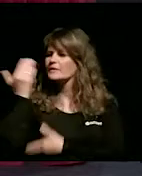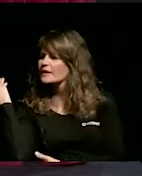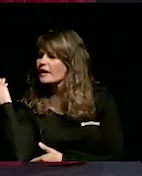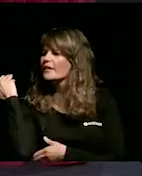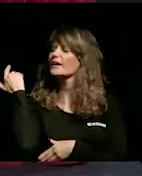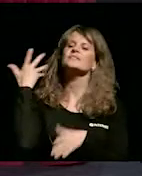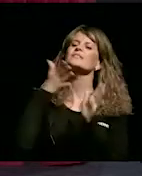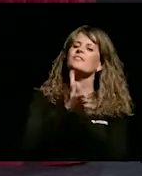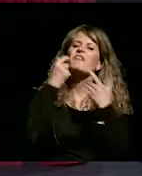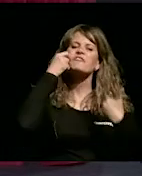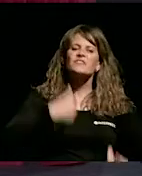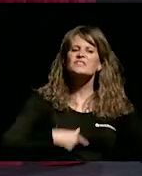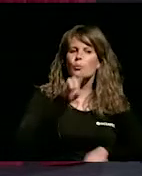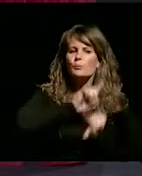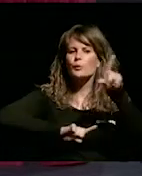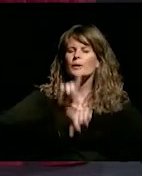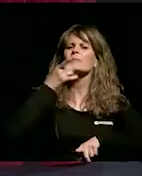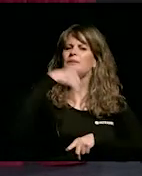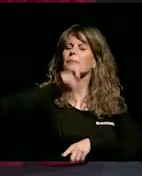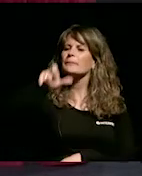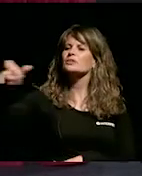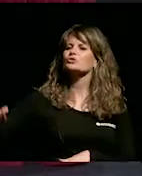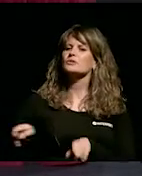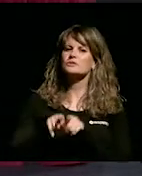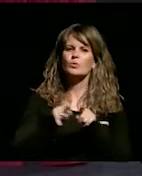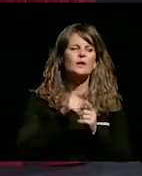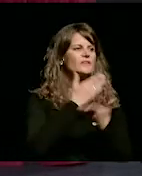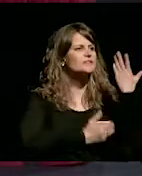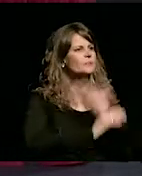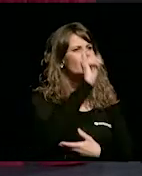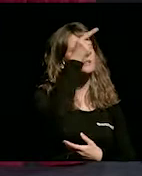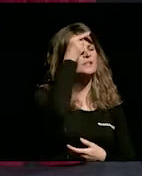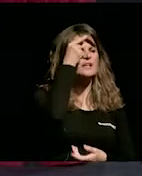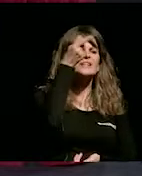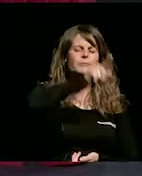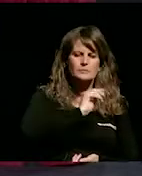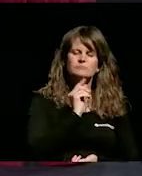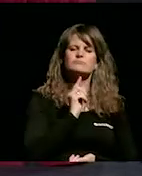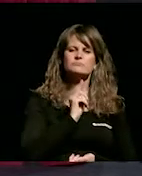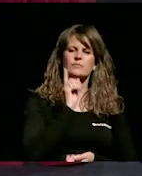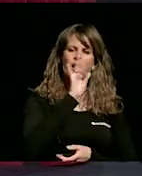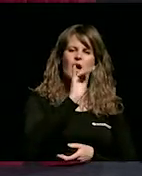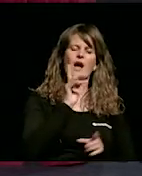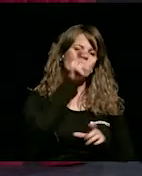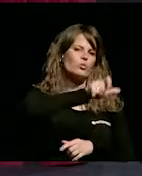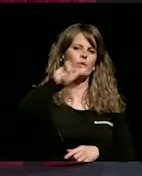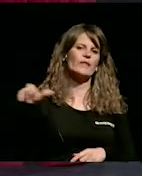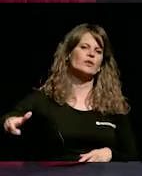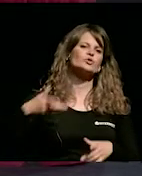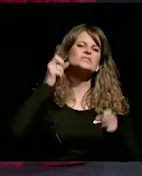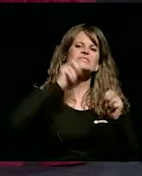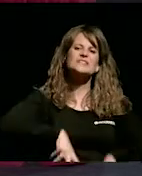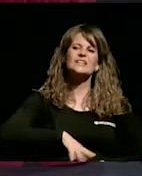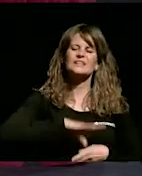con impedimentos físicos y personas también pues, que tienen discapacidades intelectuales y por supuesto también ciudadanos que tienen un